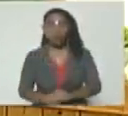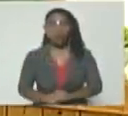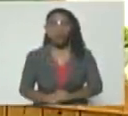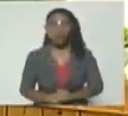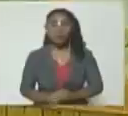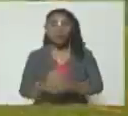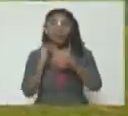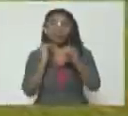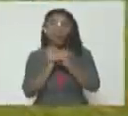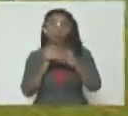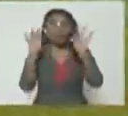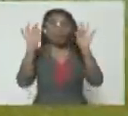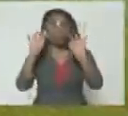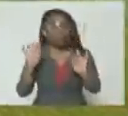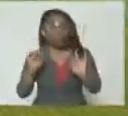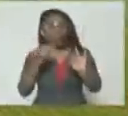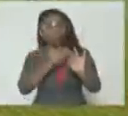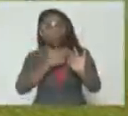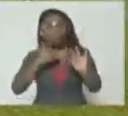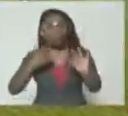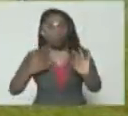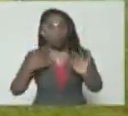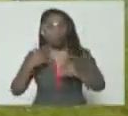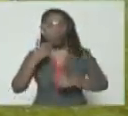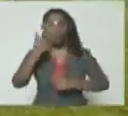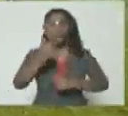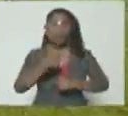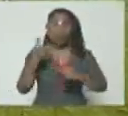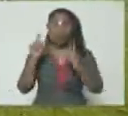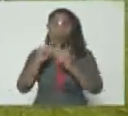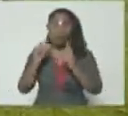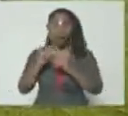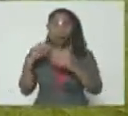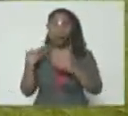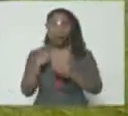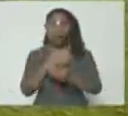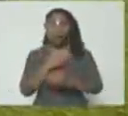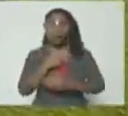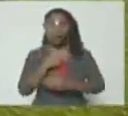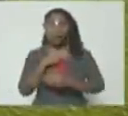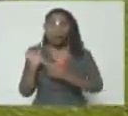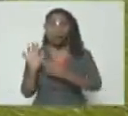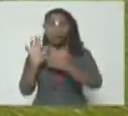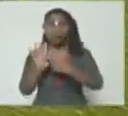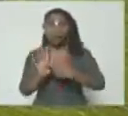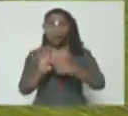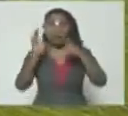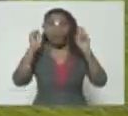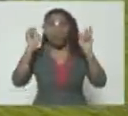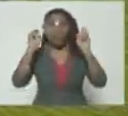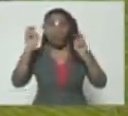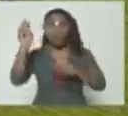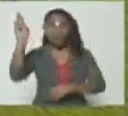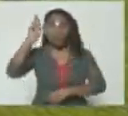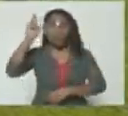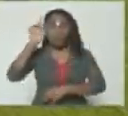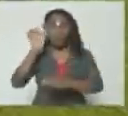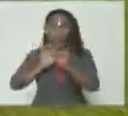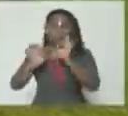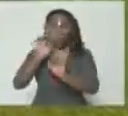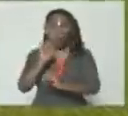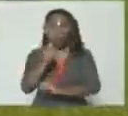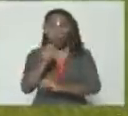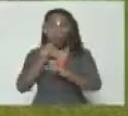Igualmente, quiero por acá darle la palabra a nuestro representante del sector ronero para que nos explique un poco